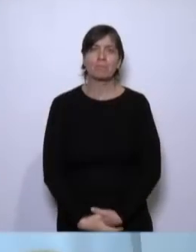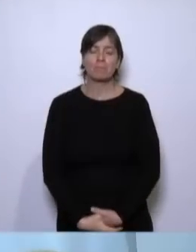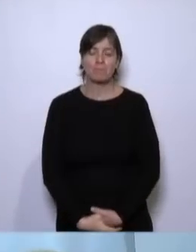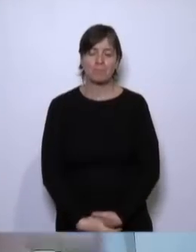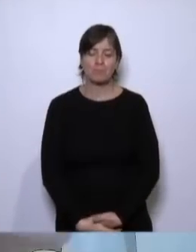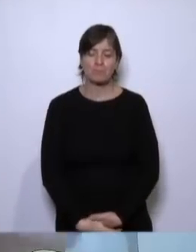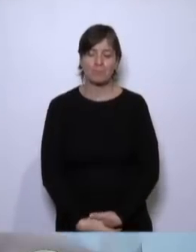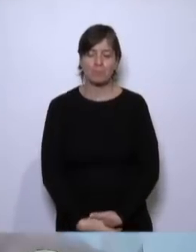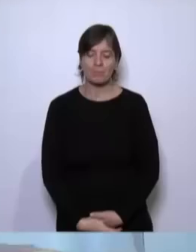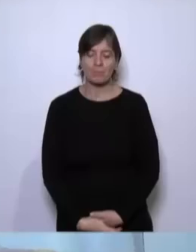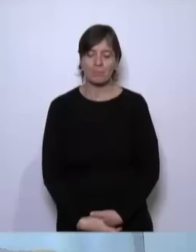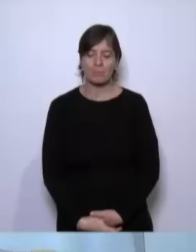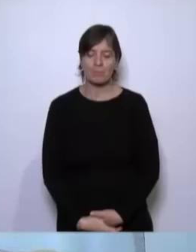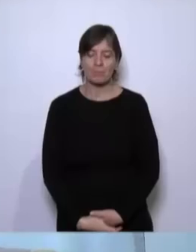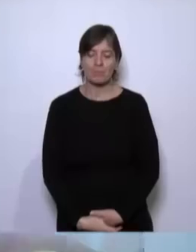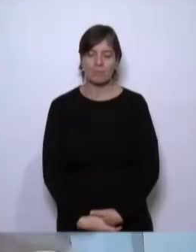bastará para sanarme.